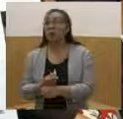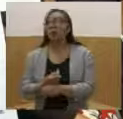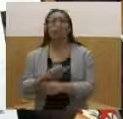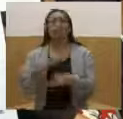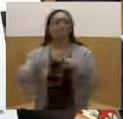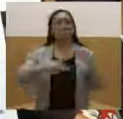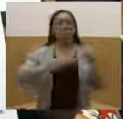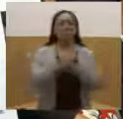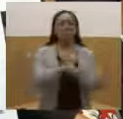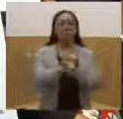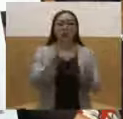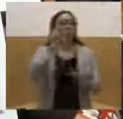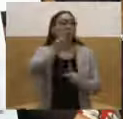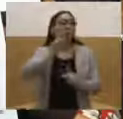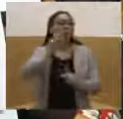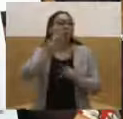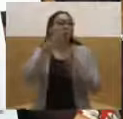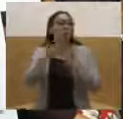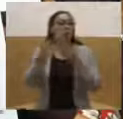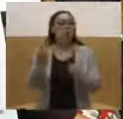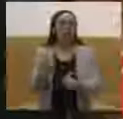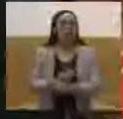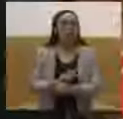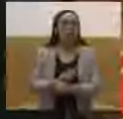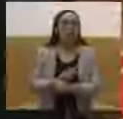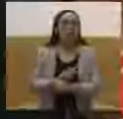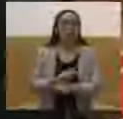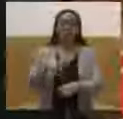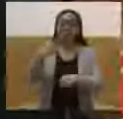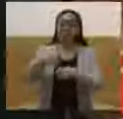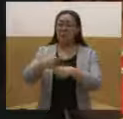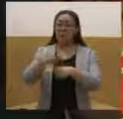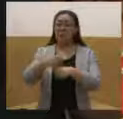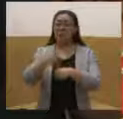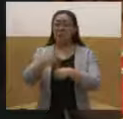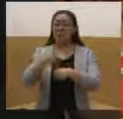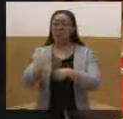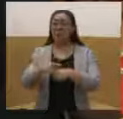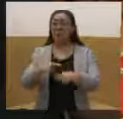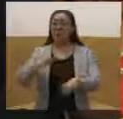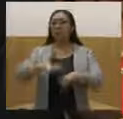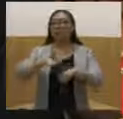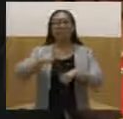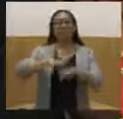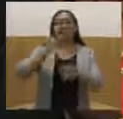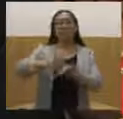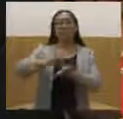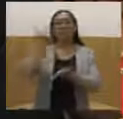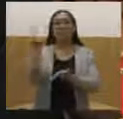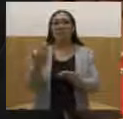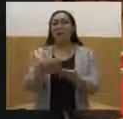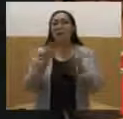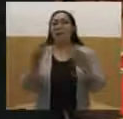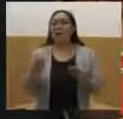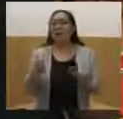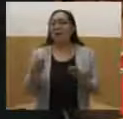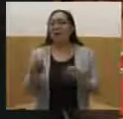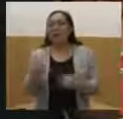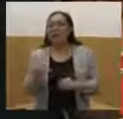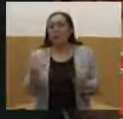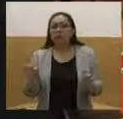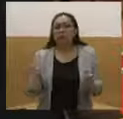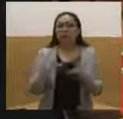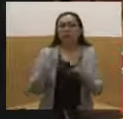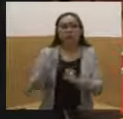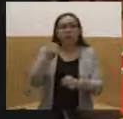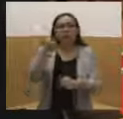importar circunstancia, están expuestas hoy en día. La situación se agrava cuando observamos el recorte